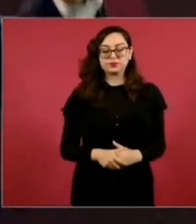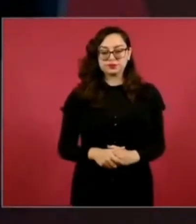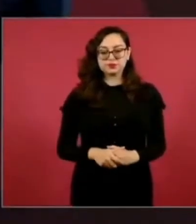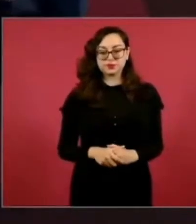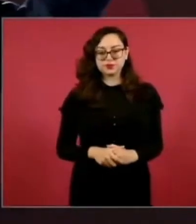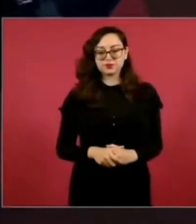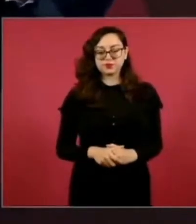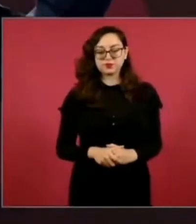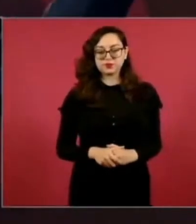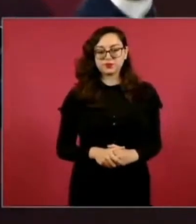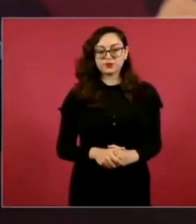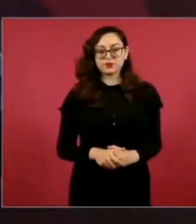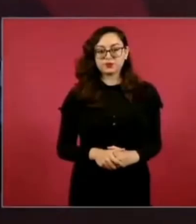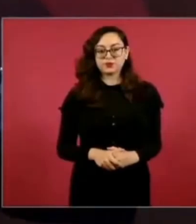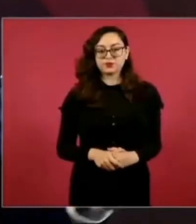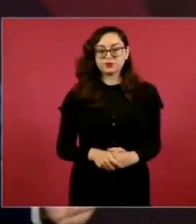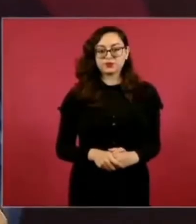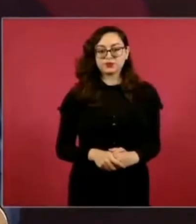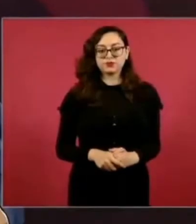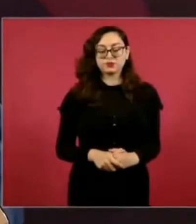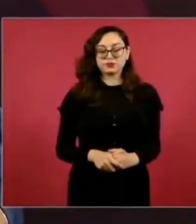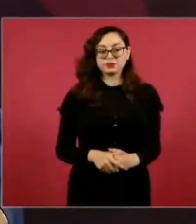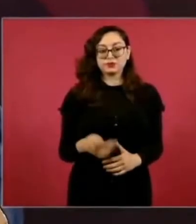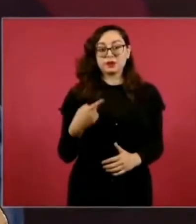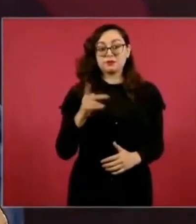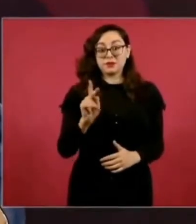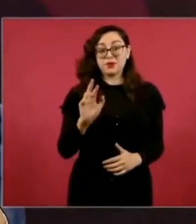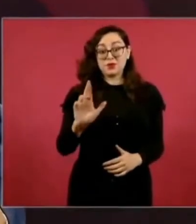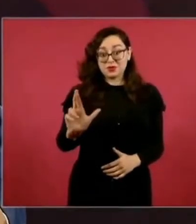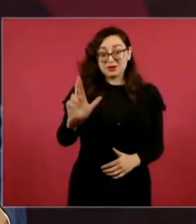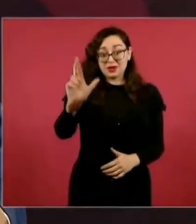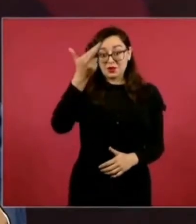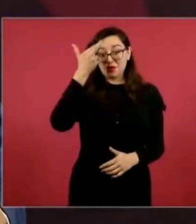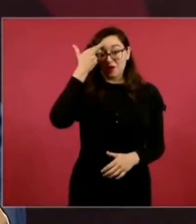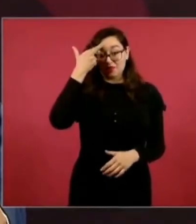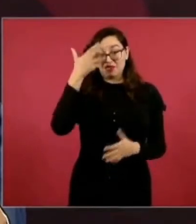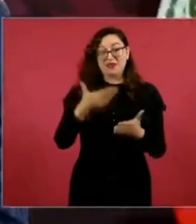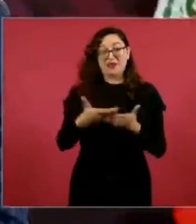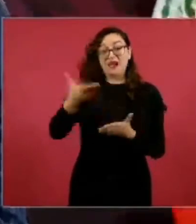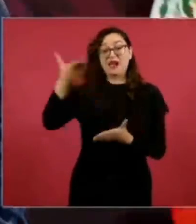Pero, ¿qué se nos va a olvidar? Que en una campaña